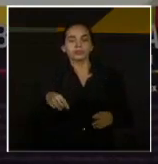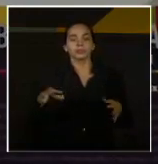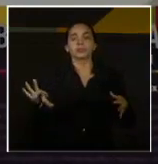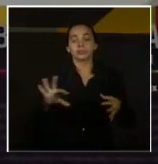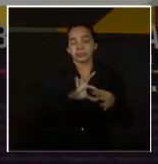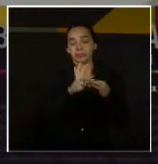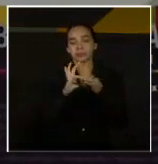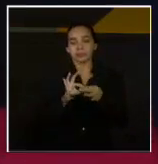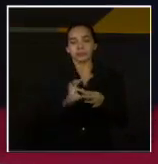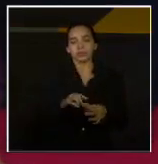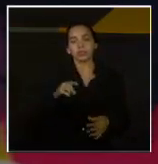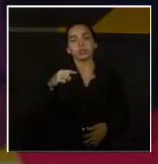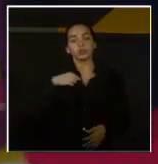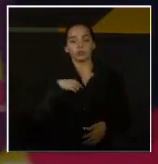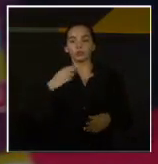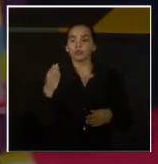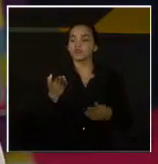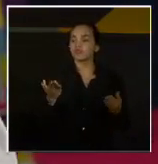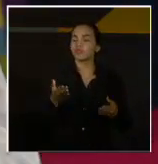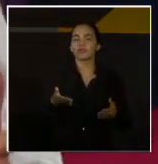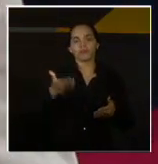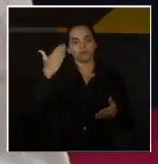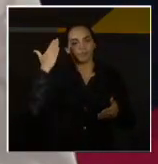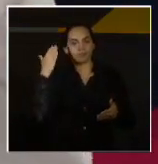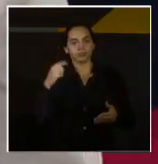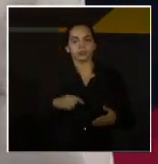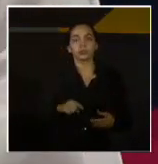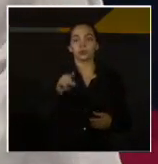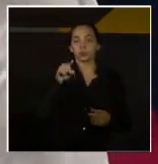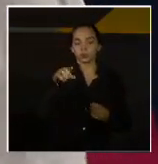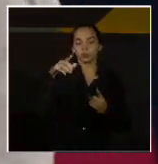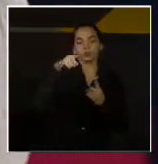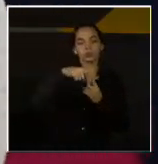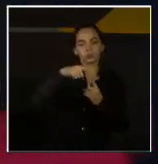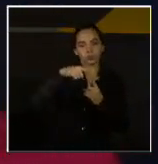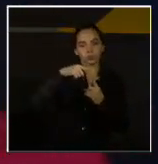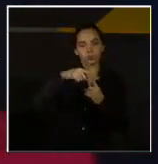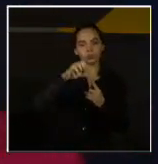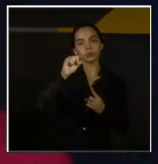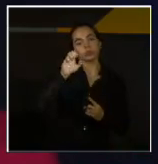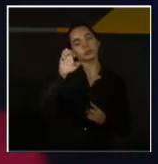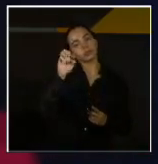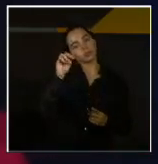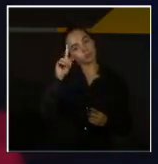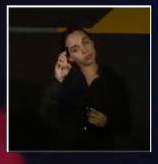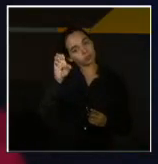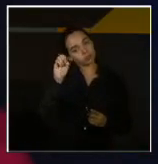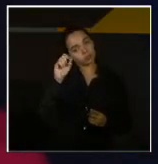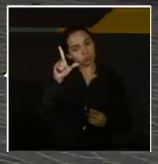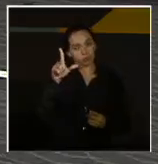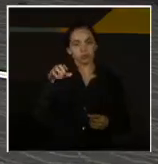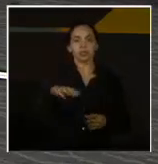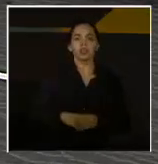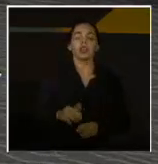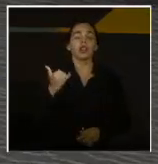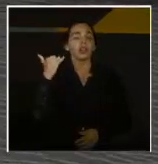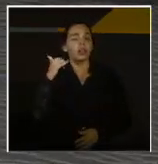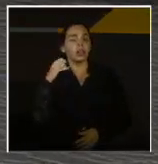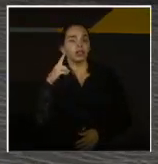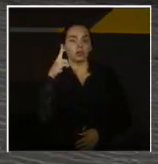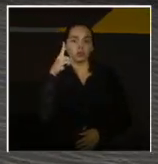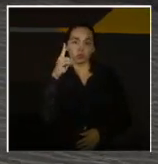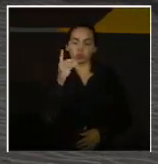alianza. Lo hemos hecho. Hoy quien tiene esta tarea es Indesol a nivel federal. Yucatán es el único estado que le